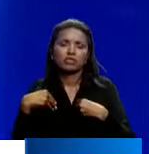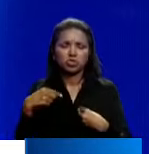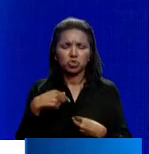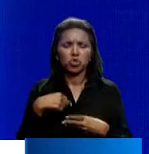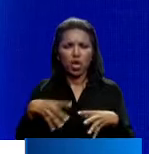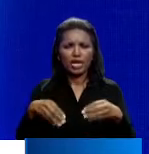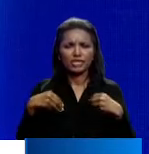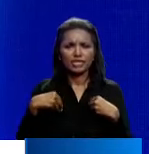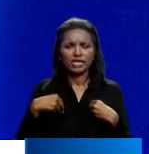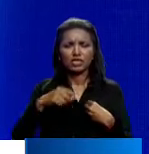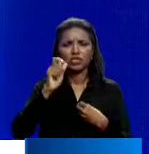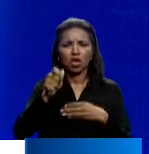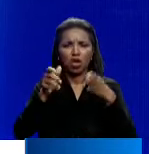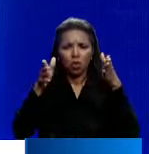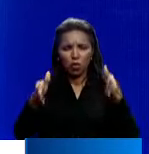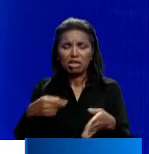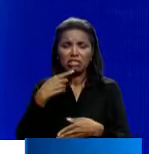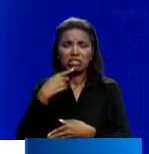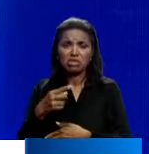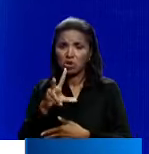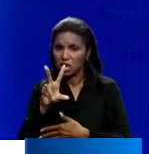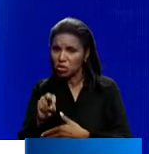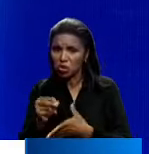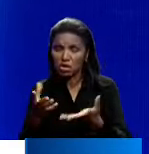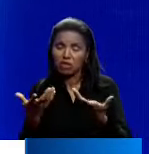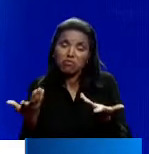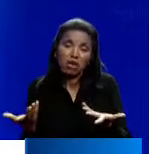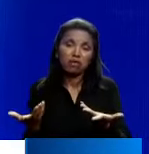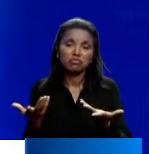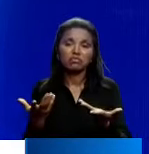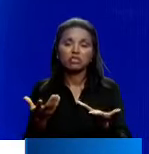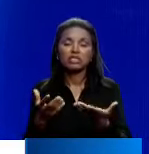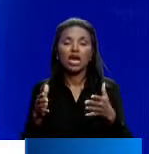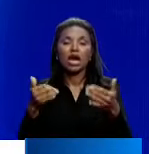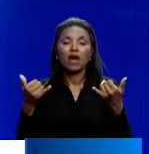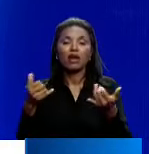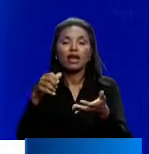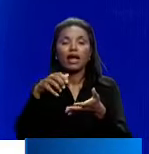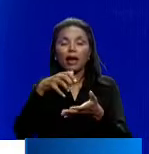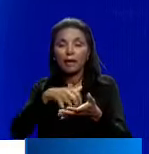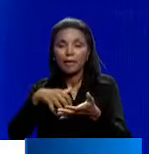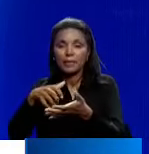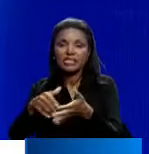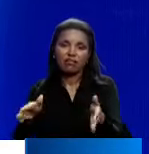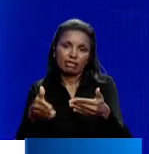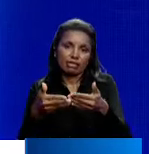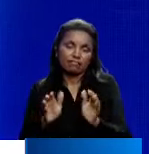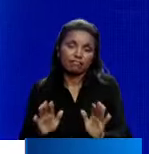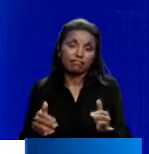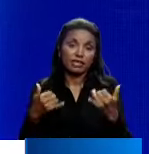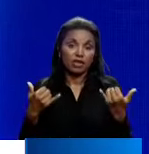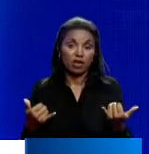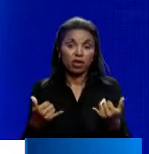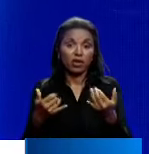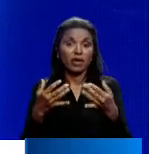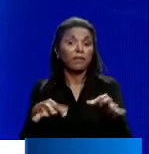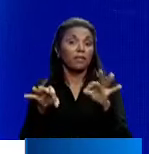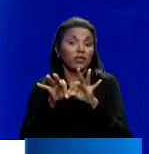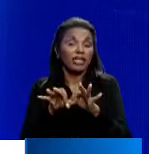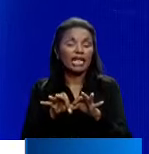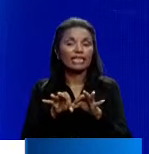es institucionalidad. El pueblo habló y la mina se va a cerrar. Pero tenemos que tomar medidas para garantizar